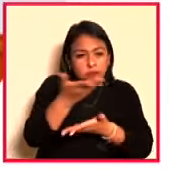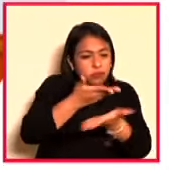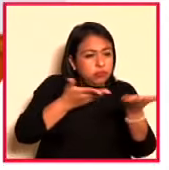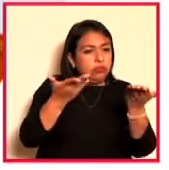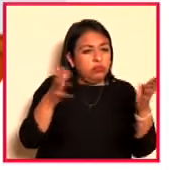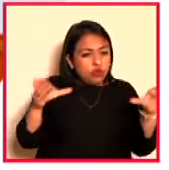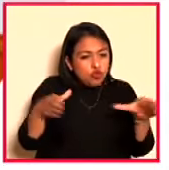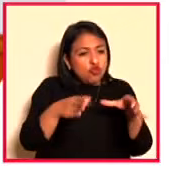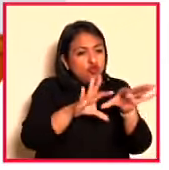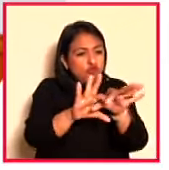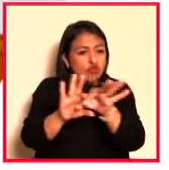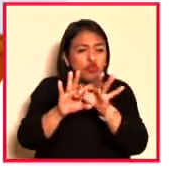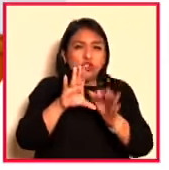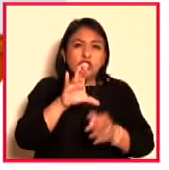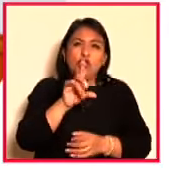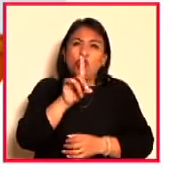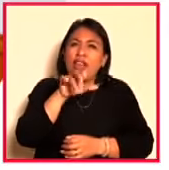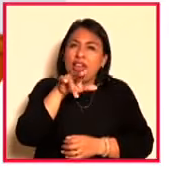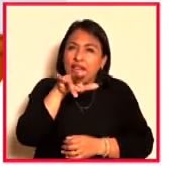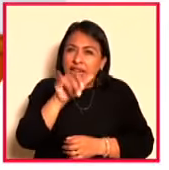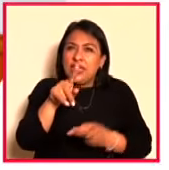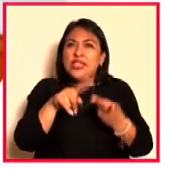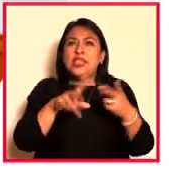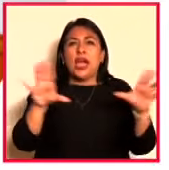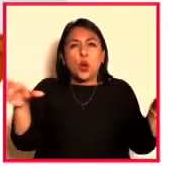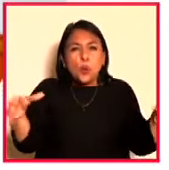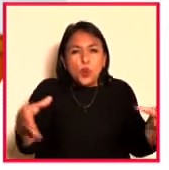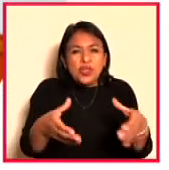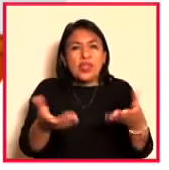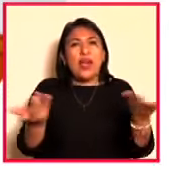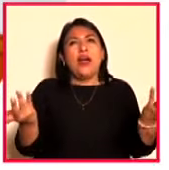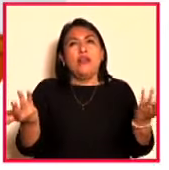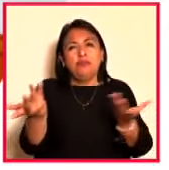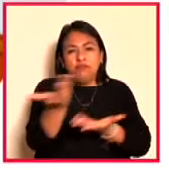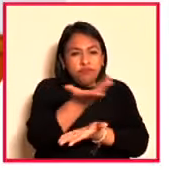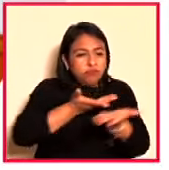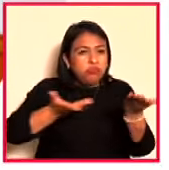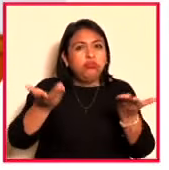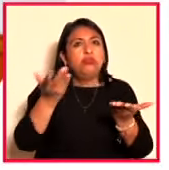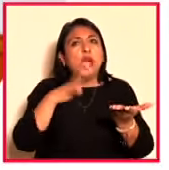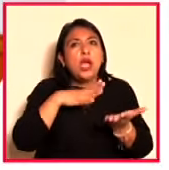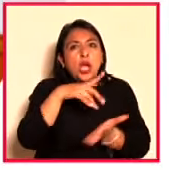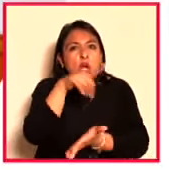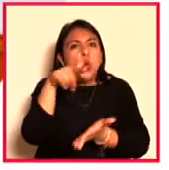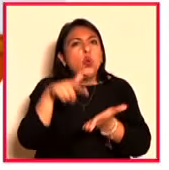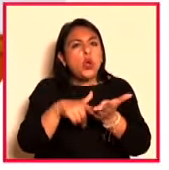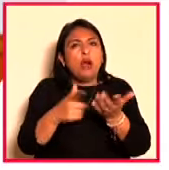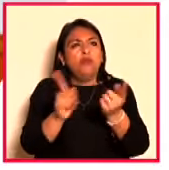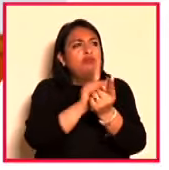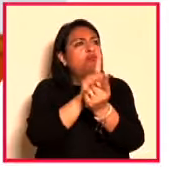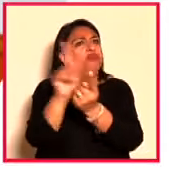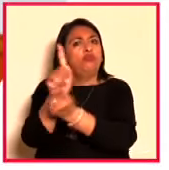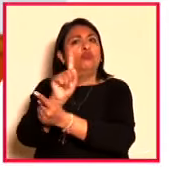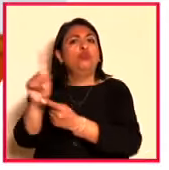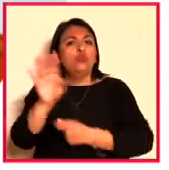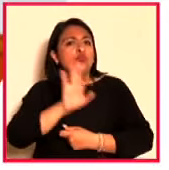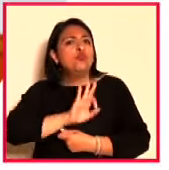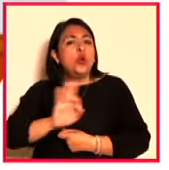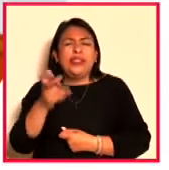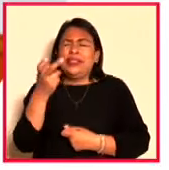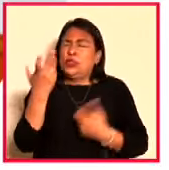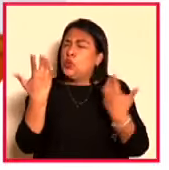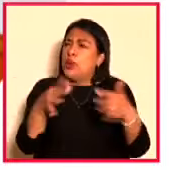ciudadanía, para la construcción de las comunidades, para generar espacios de sociabilización que son